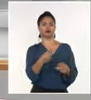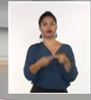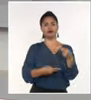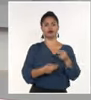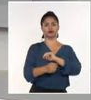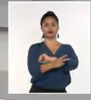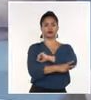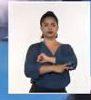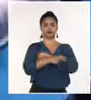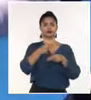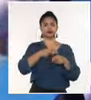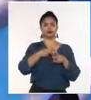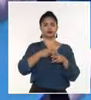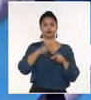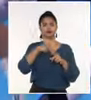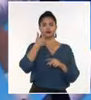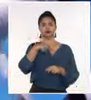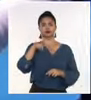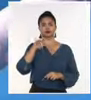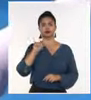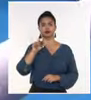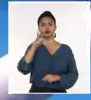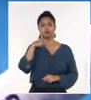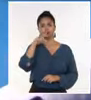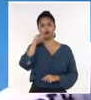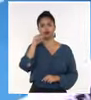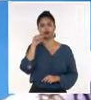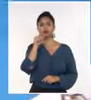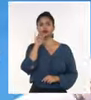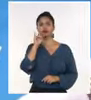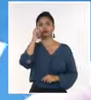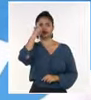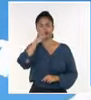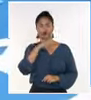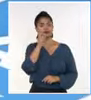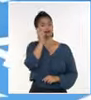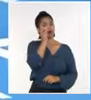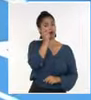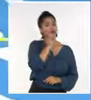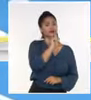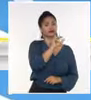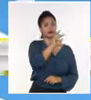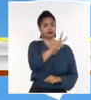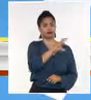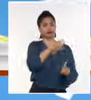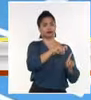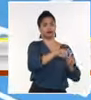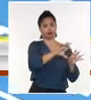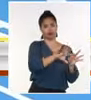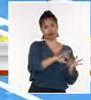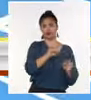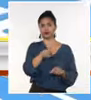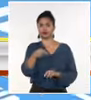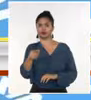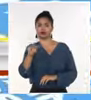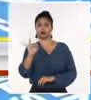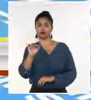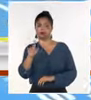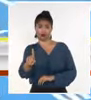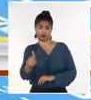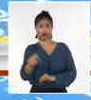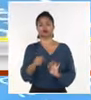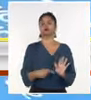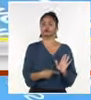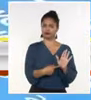Tailandia. Erislandy Álvarez, de los 63 y medio kilogramos, y Jorge Cuellar, en 71, volverán al cuadrilátero luego de sus victorias a la